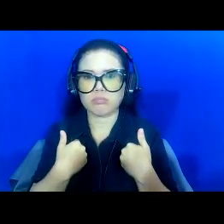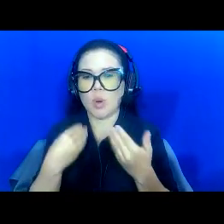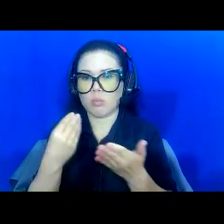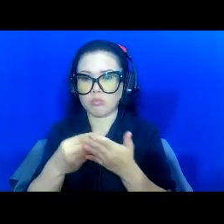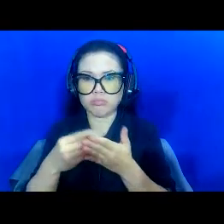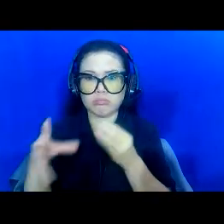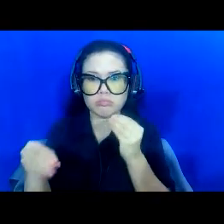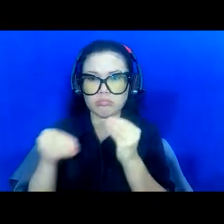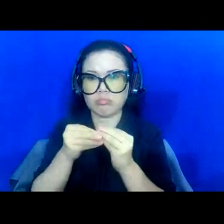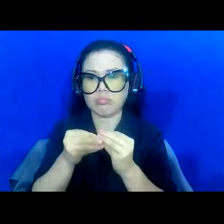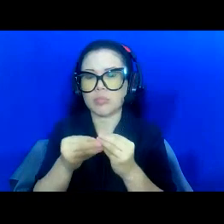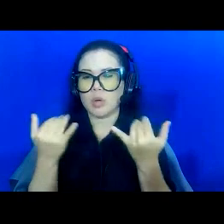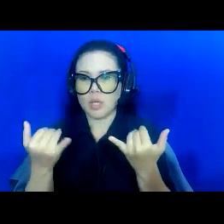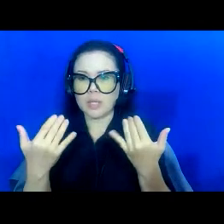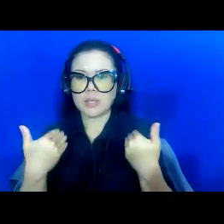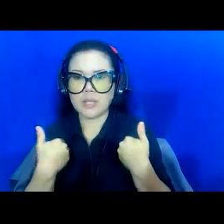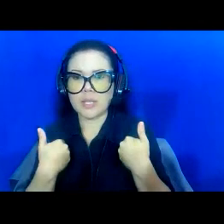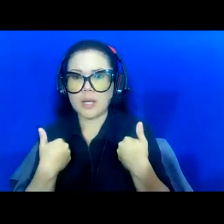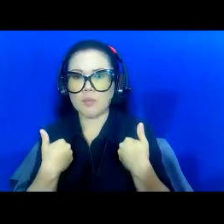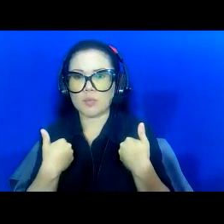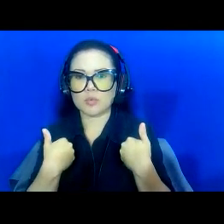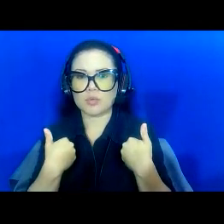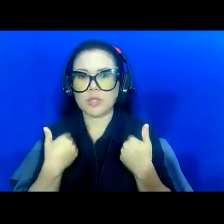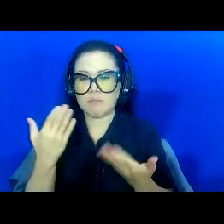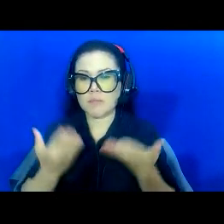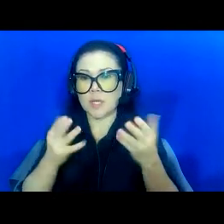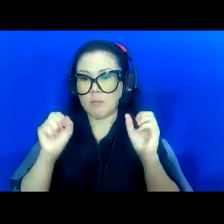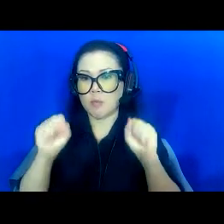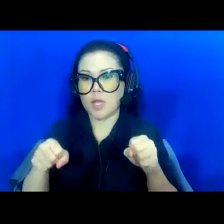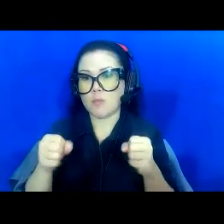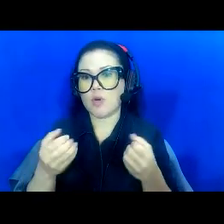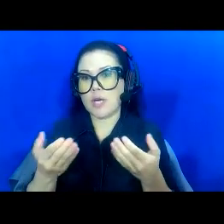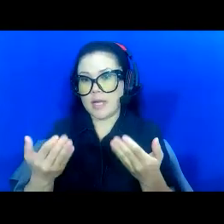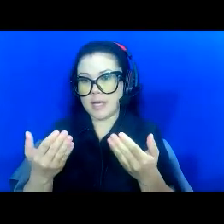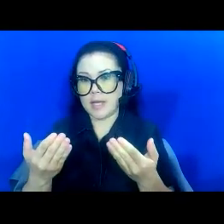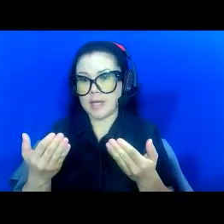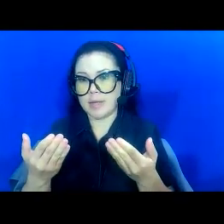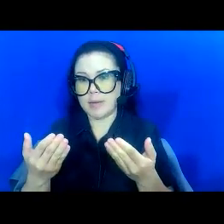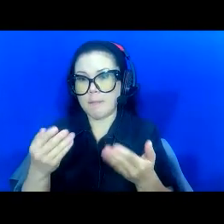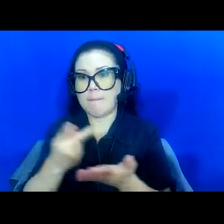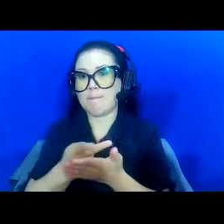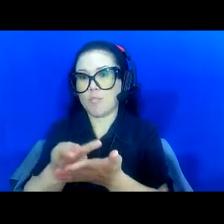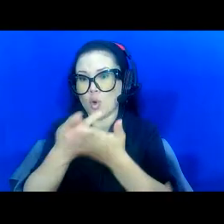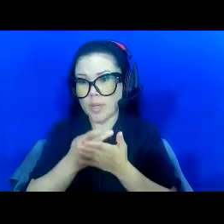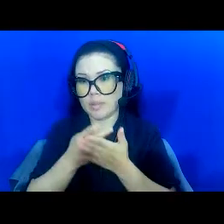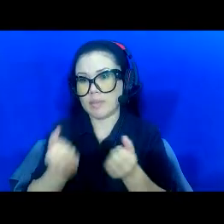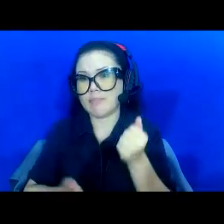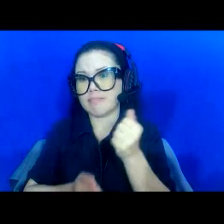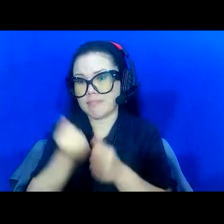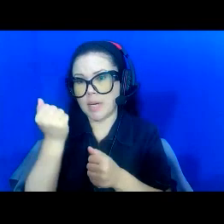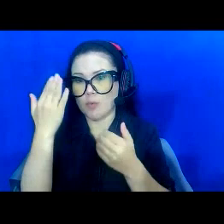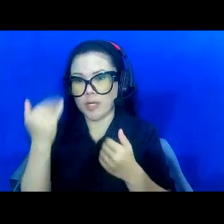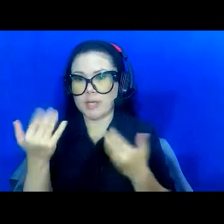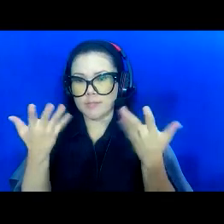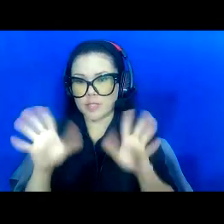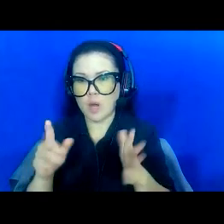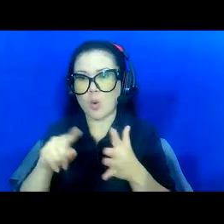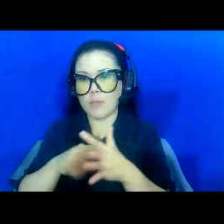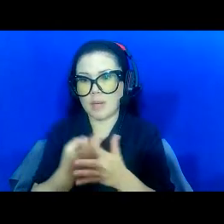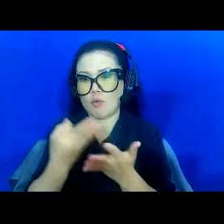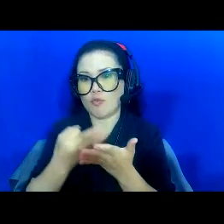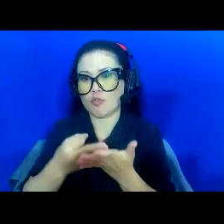la posibilidad de entonces cubrir más propuestas porque recibimos ese financiamiento. Ya en adelante, ¿verdad?, se supone que los pagos de los